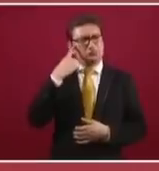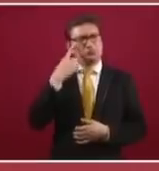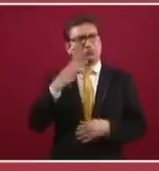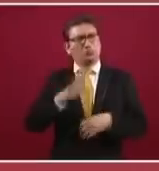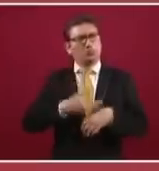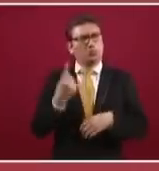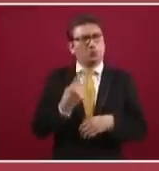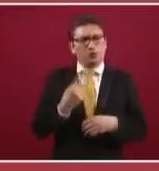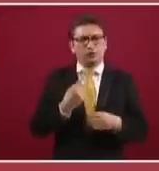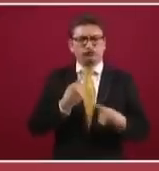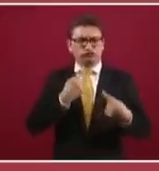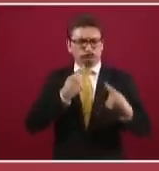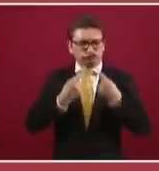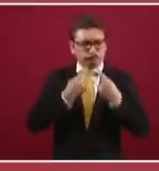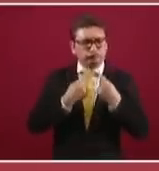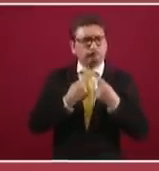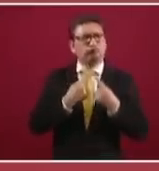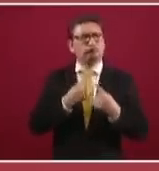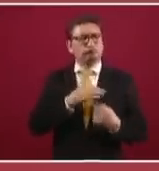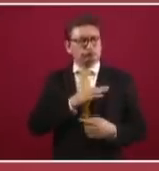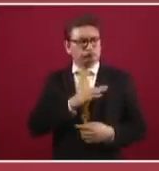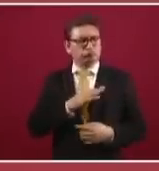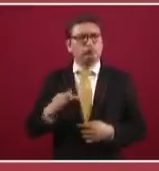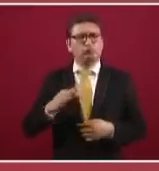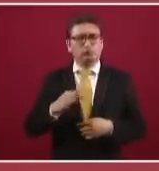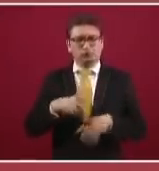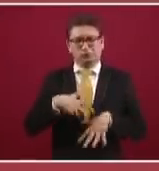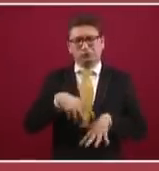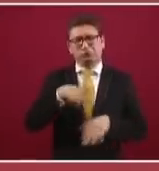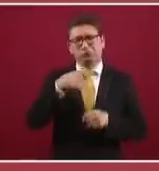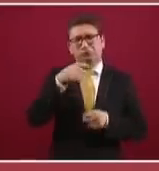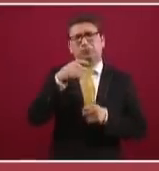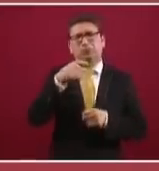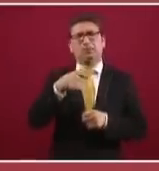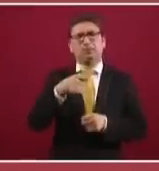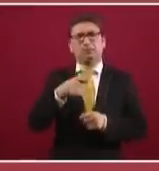el debate, la protesta pacífica.